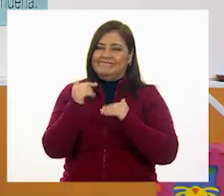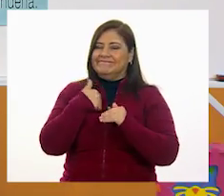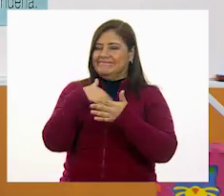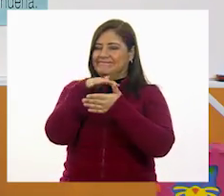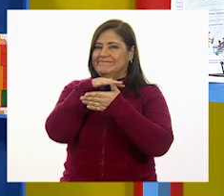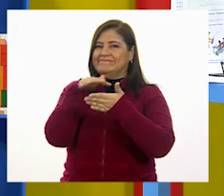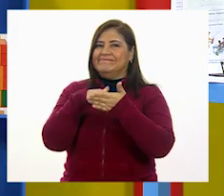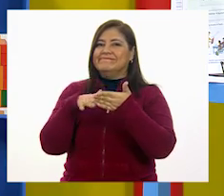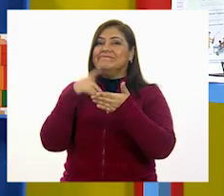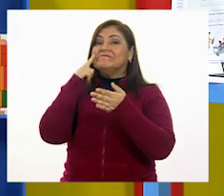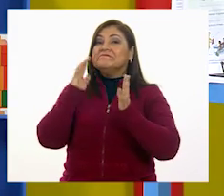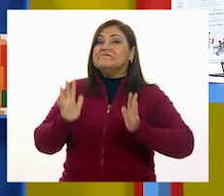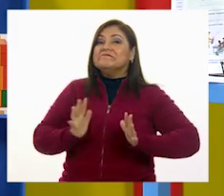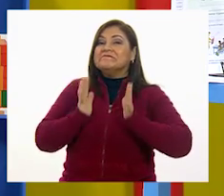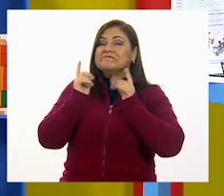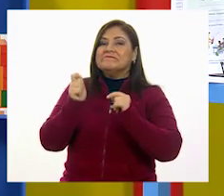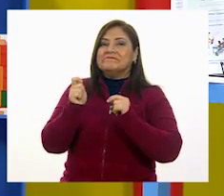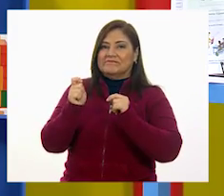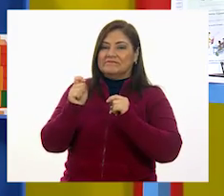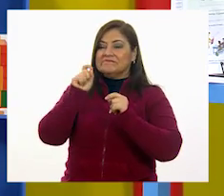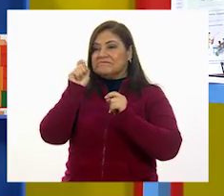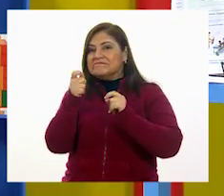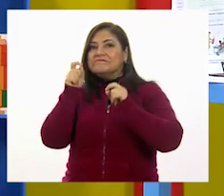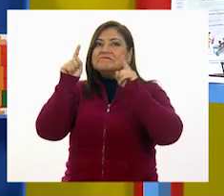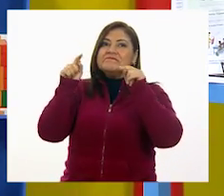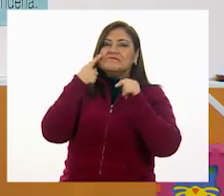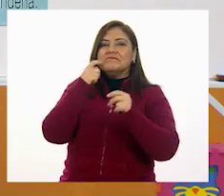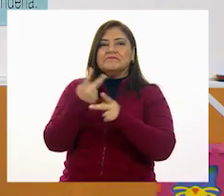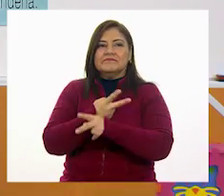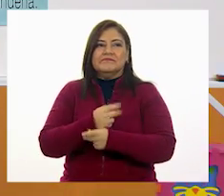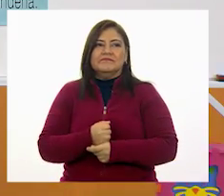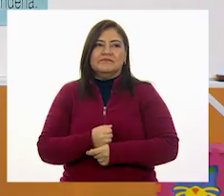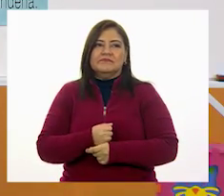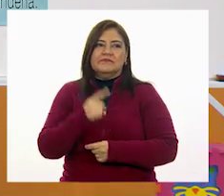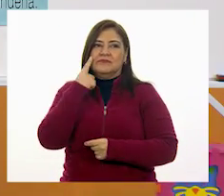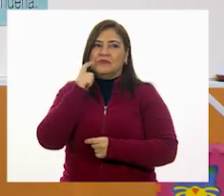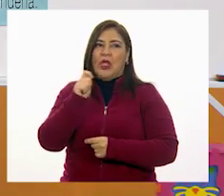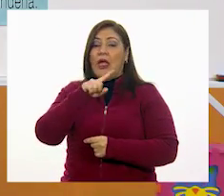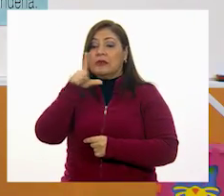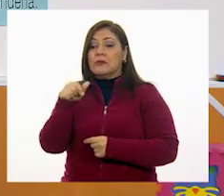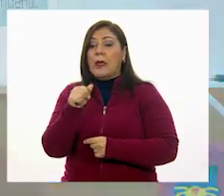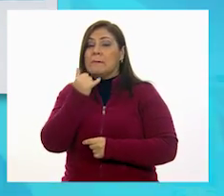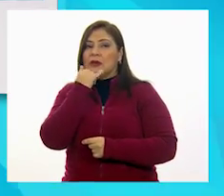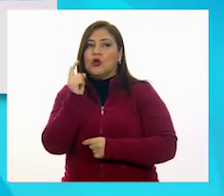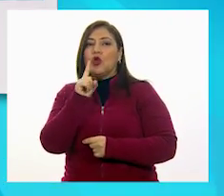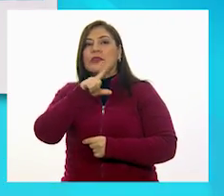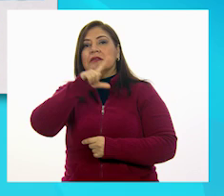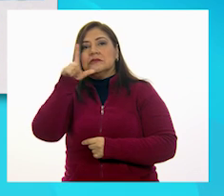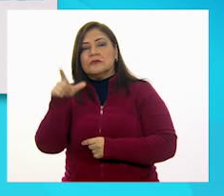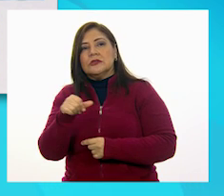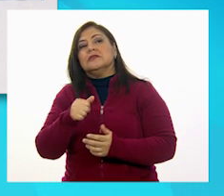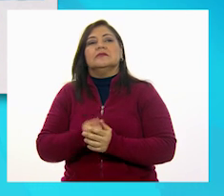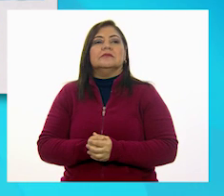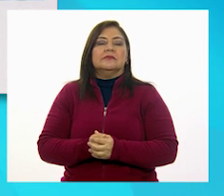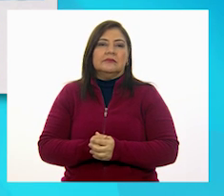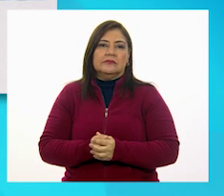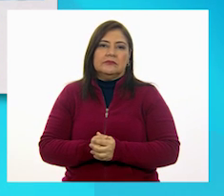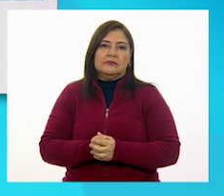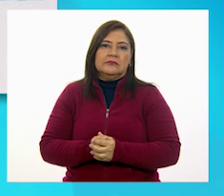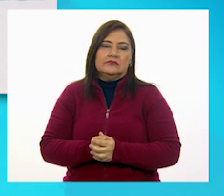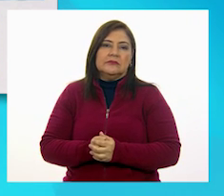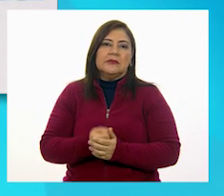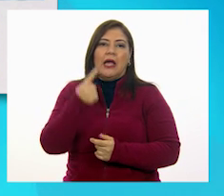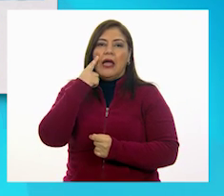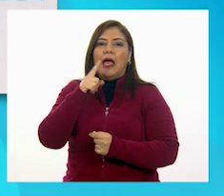A ver, qué sorpresa nos tienen los signos. Tiene de la puntuación. Coma, pero no después de perdón, sino la tiene después de